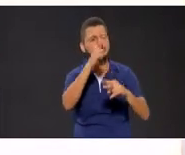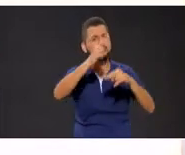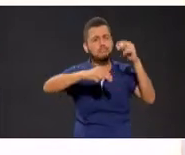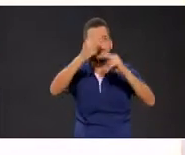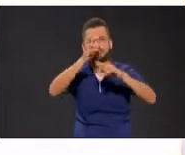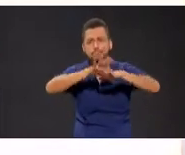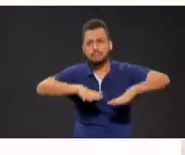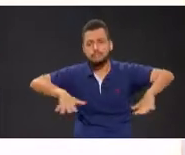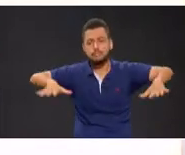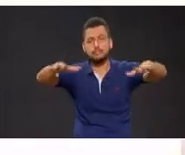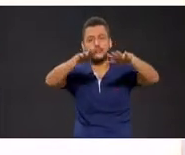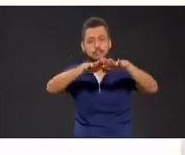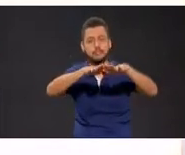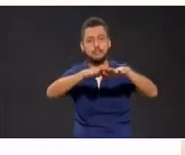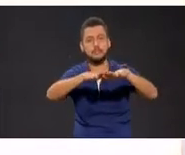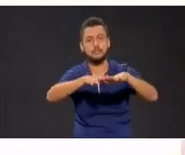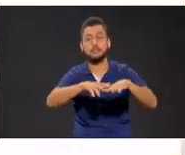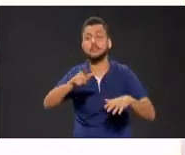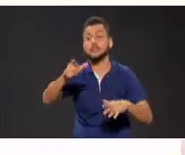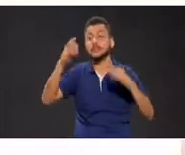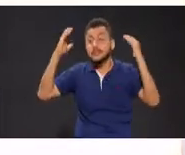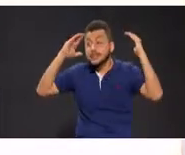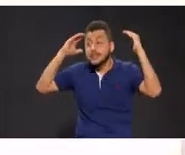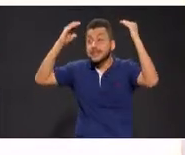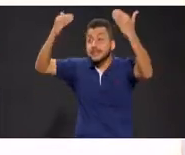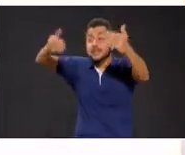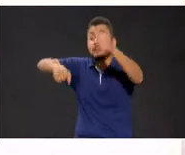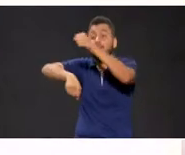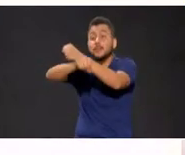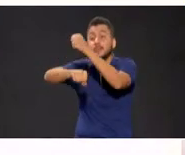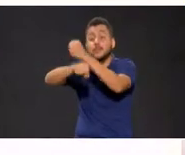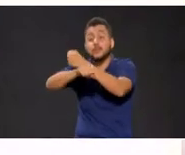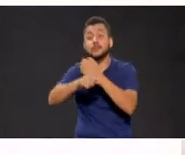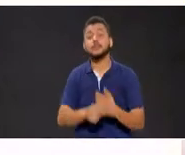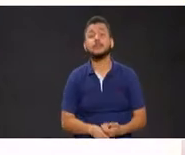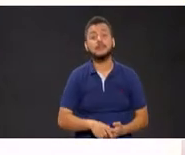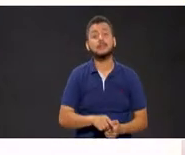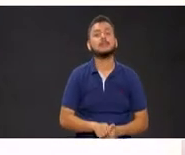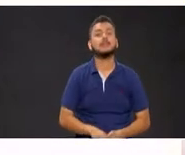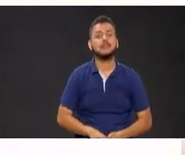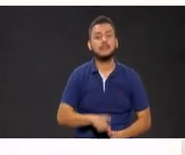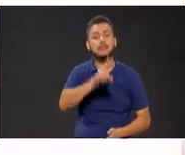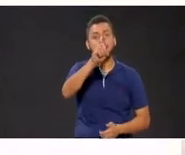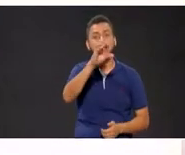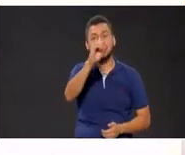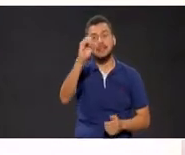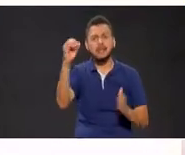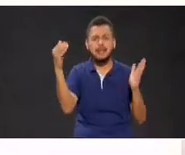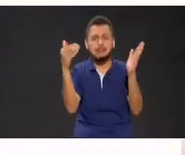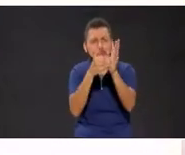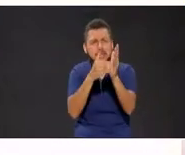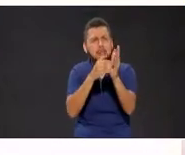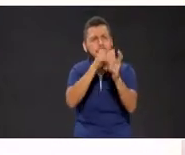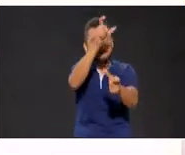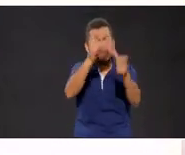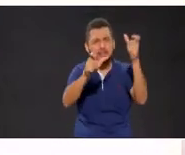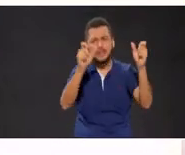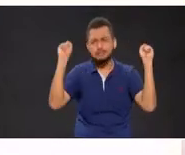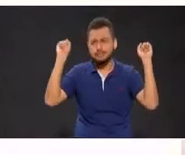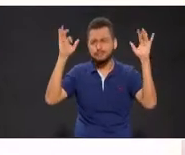amigo va a ser de 300 400 hasta de 600 mil personas como estuvo lo del papá y yo el año entrante